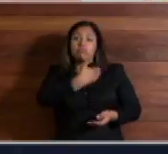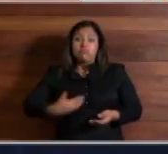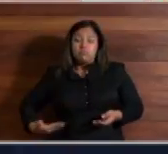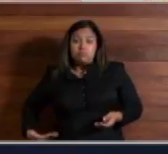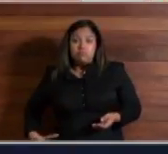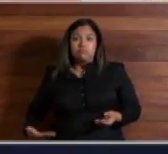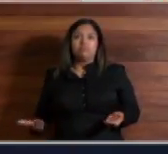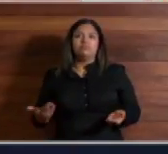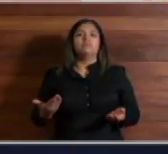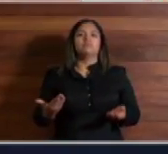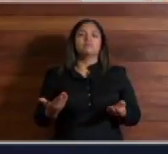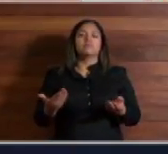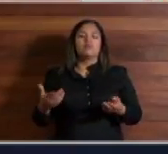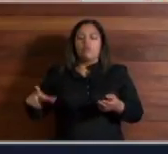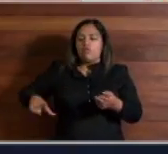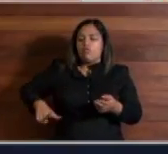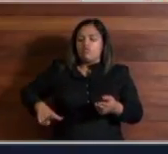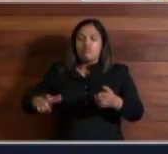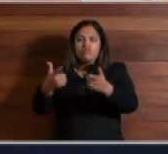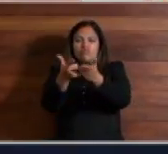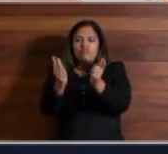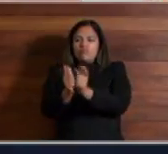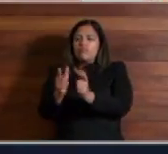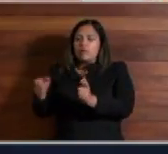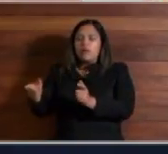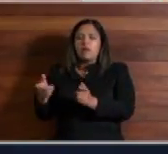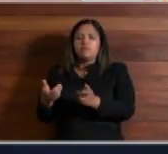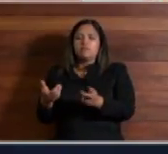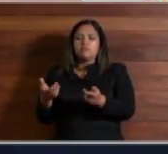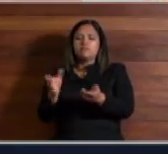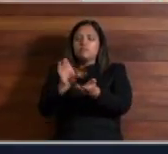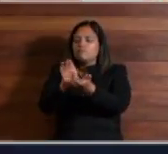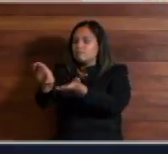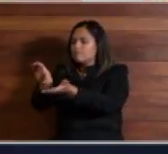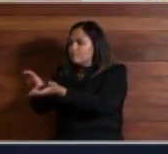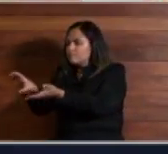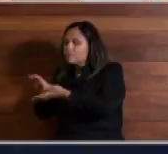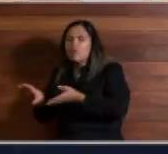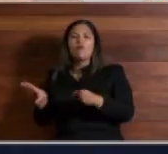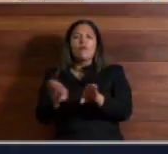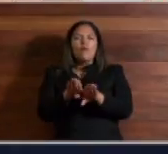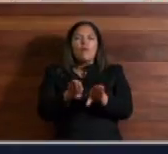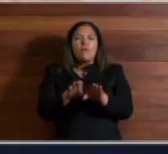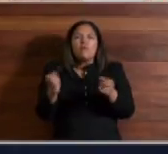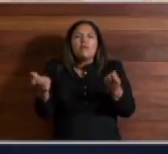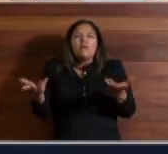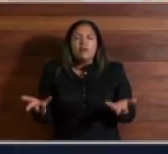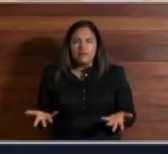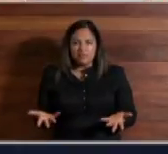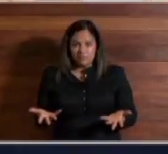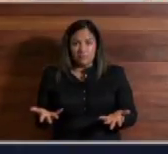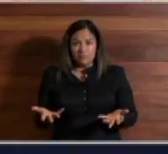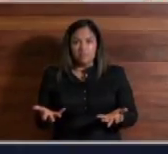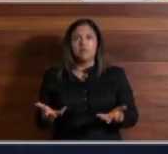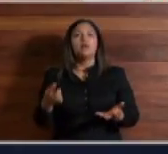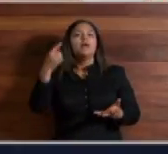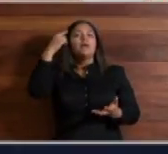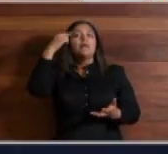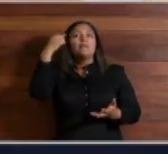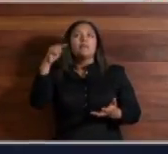del grupo de poder en turno de cómo distribuir el poder del gasto a través de su